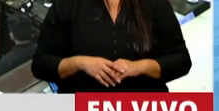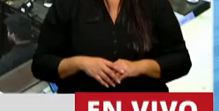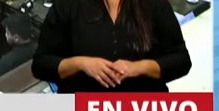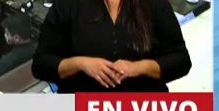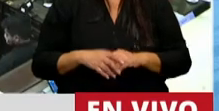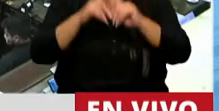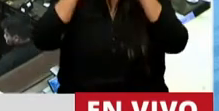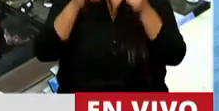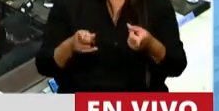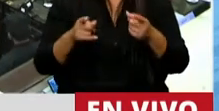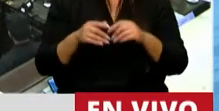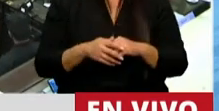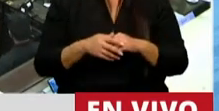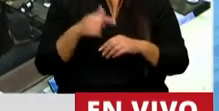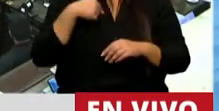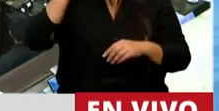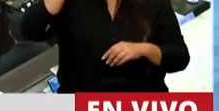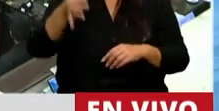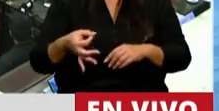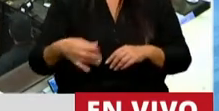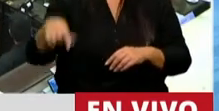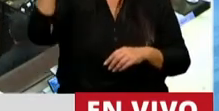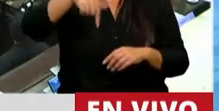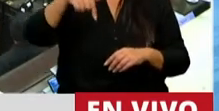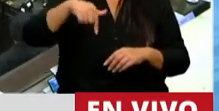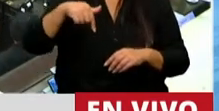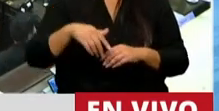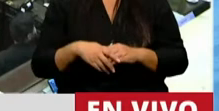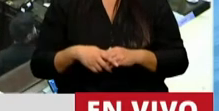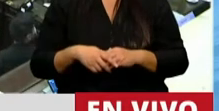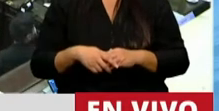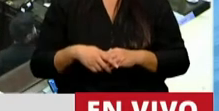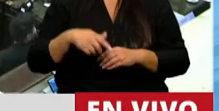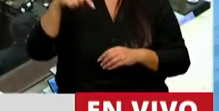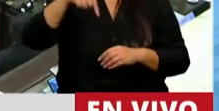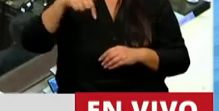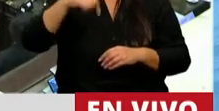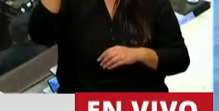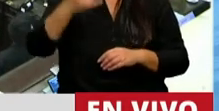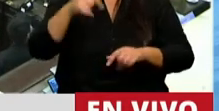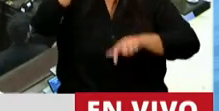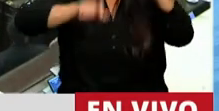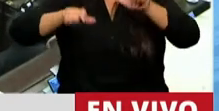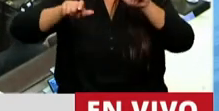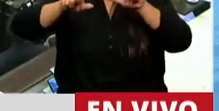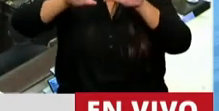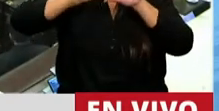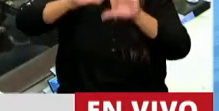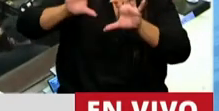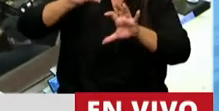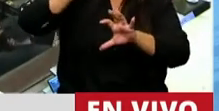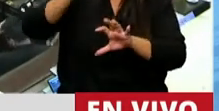De todos modos, yo sé que aquí están, hay odiadores seriales y hay quien vienen a